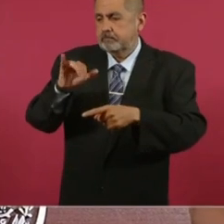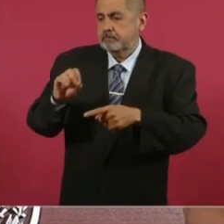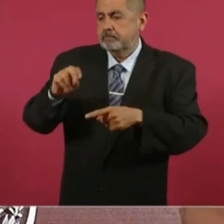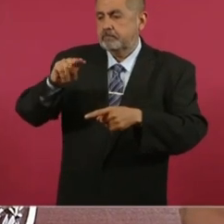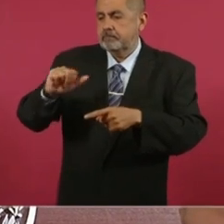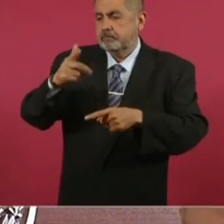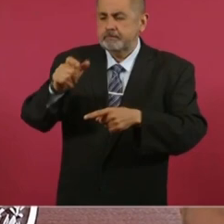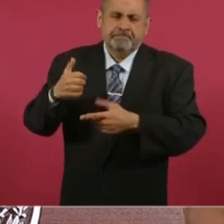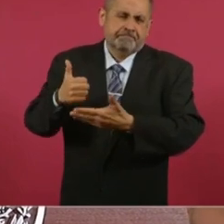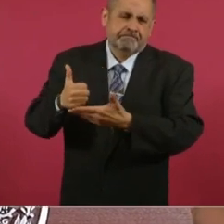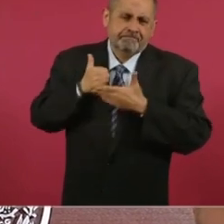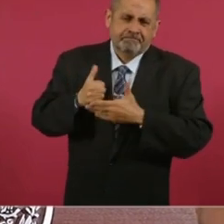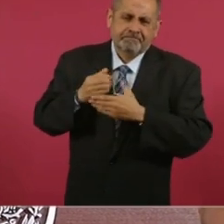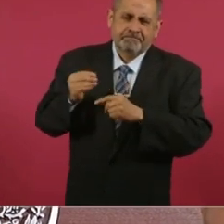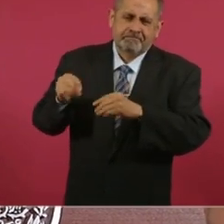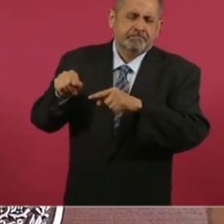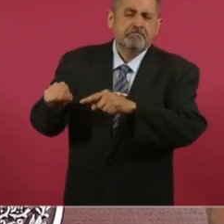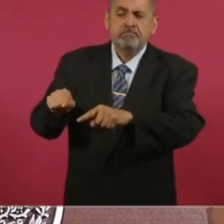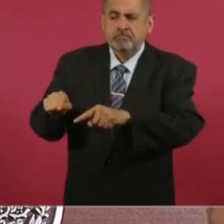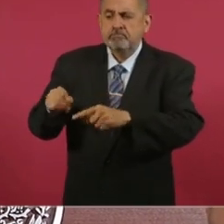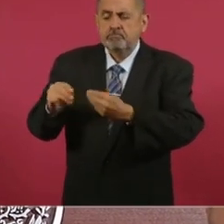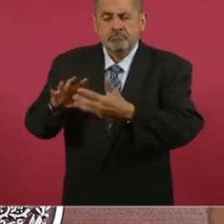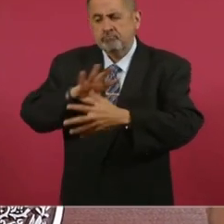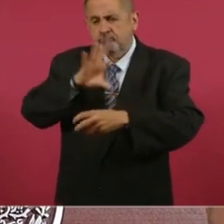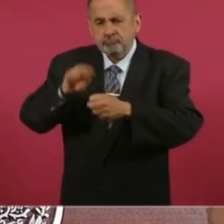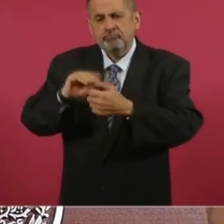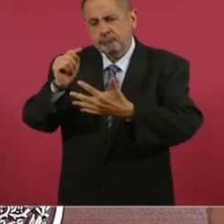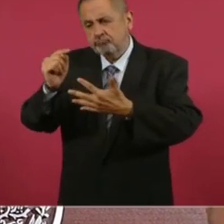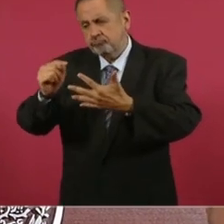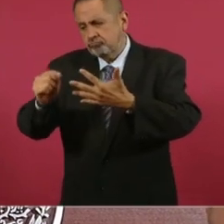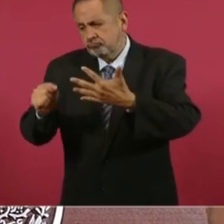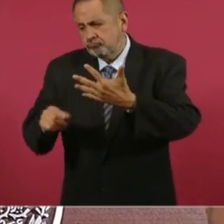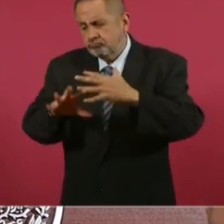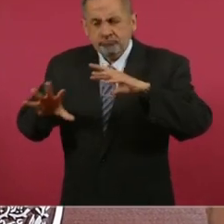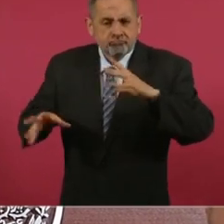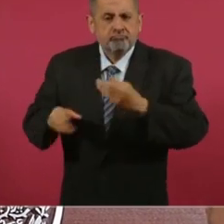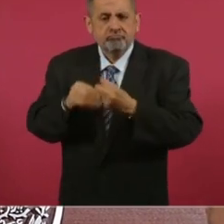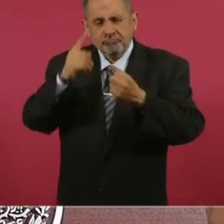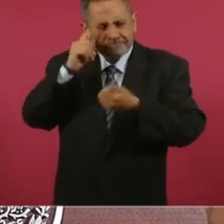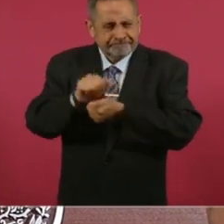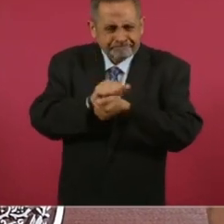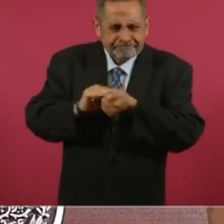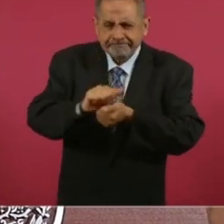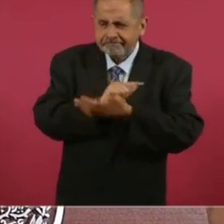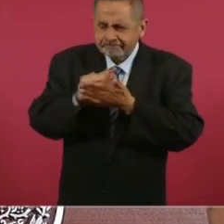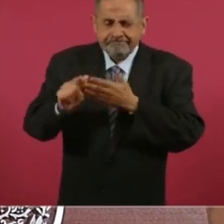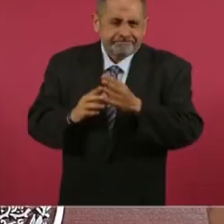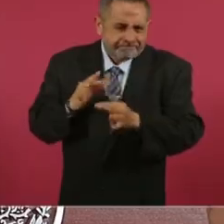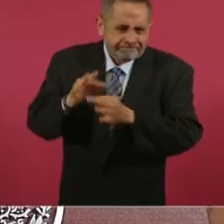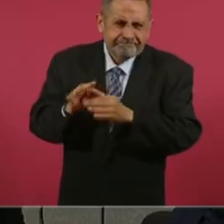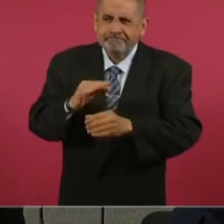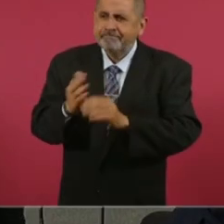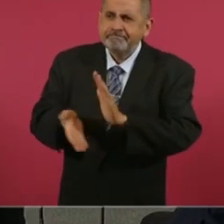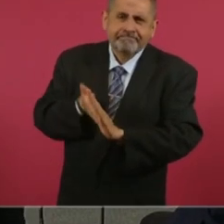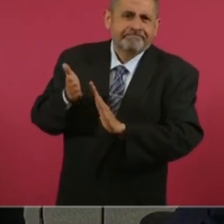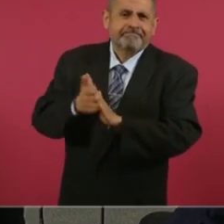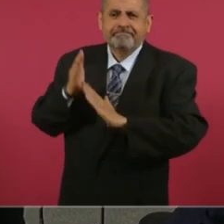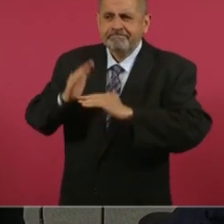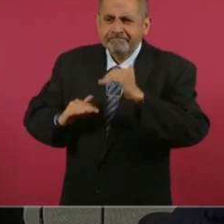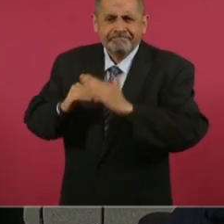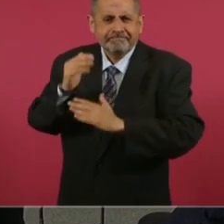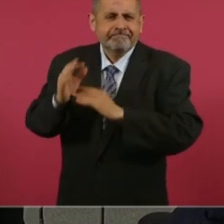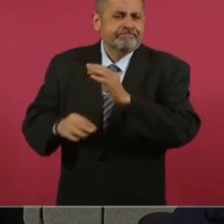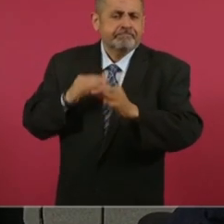Nale, nos ayudó en todo lo relacionado con la refinación, no solo en la construcción de esta gran